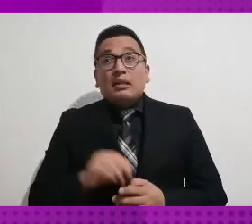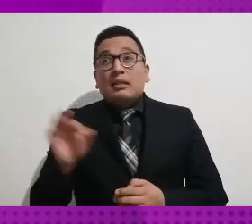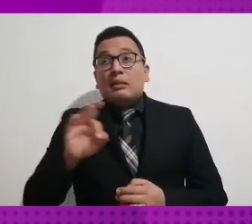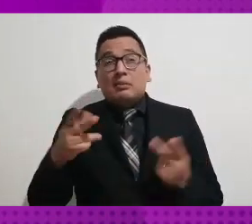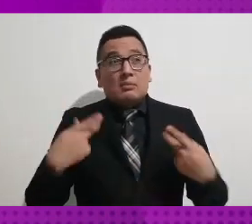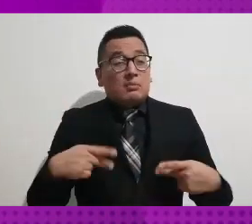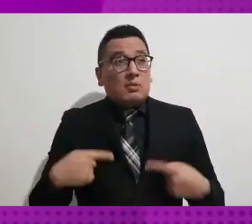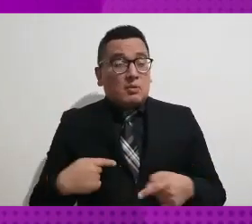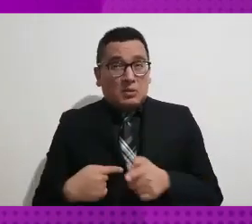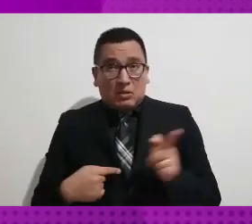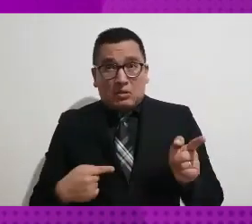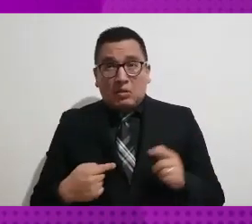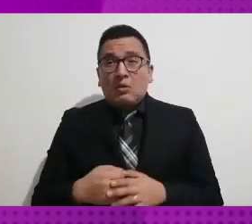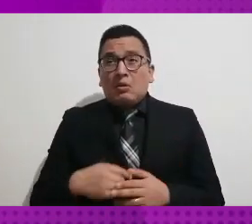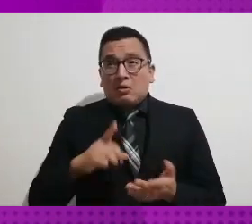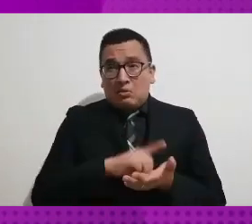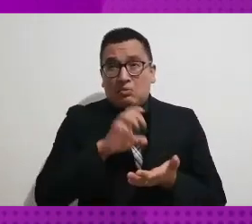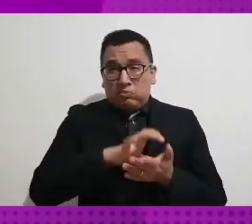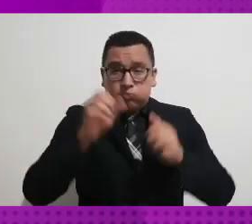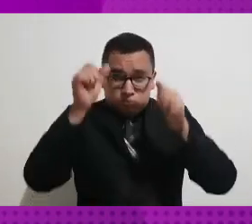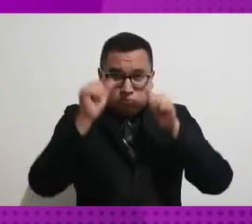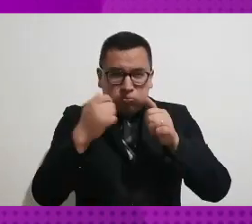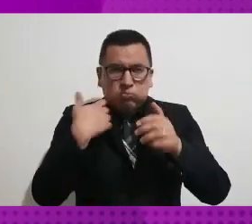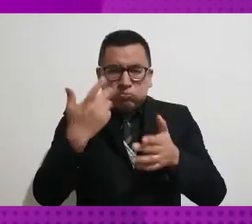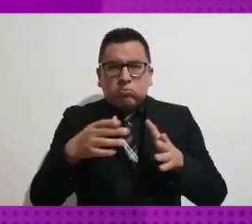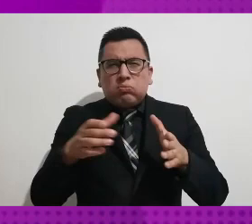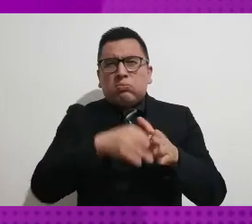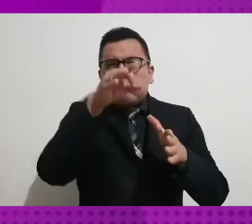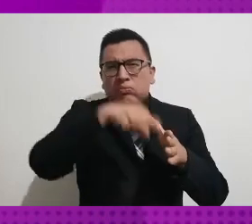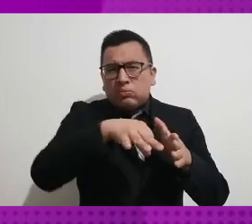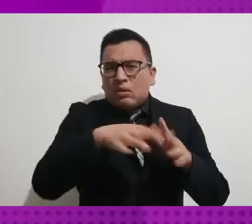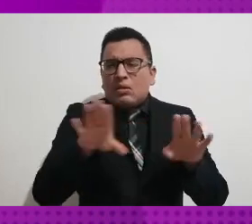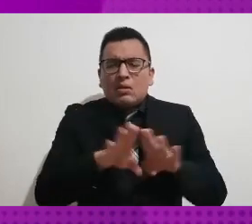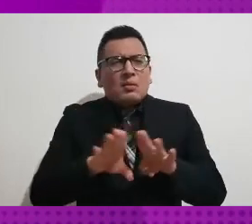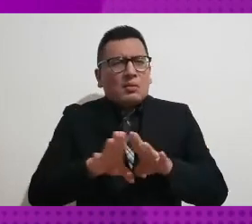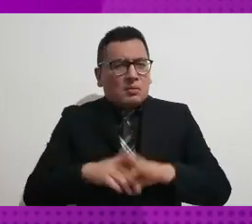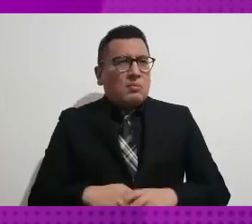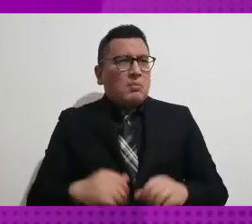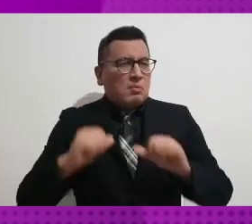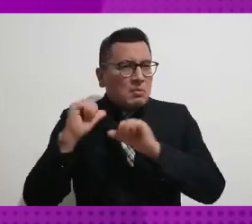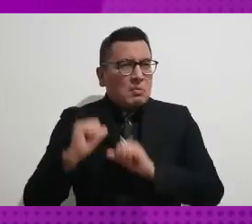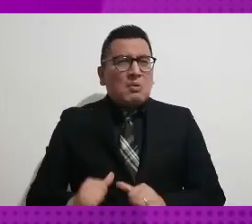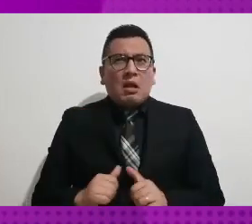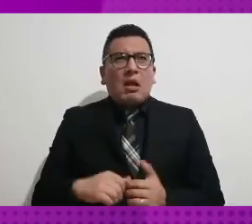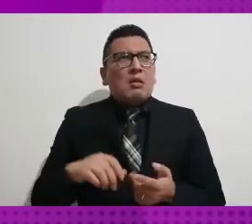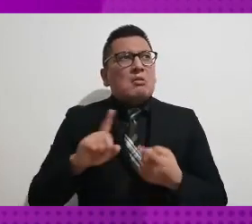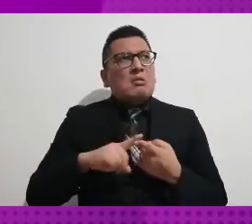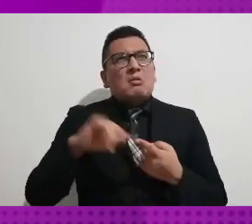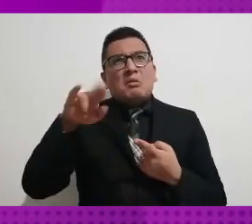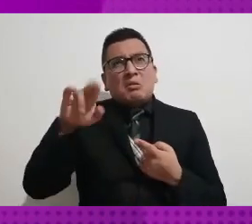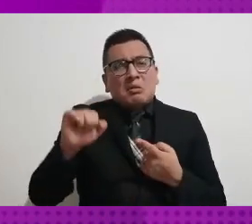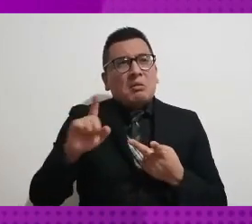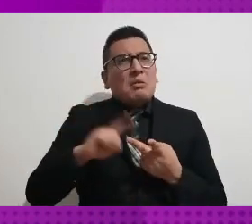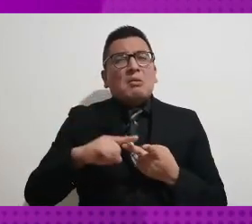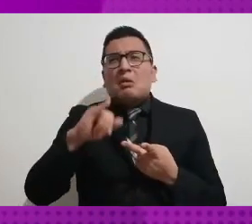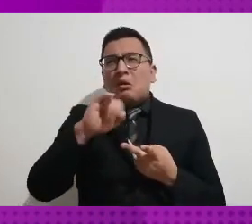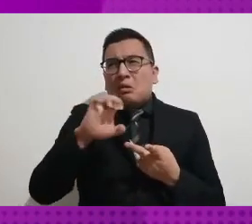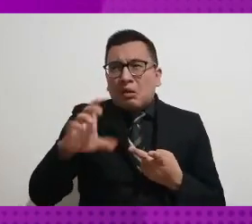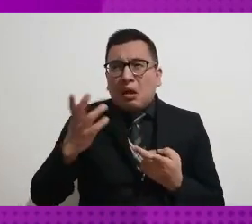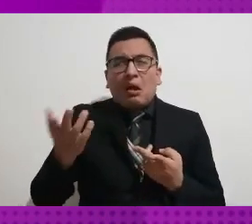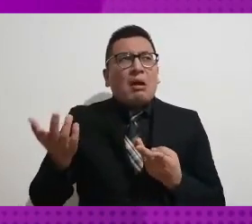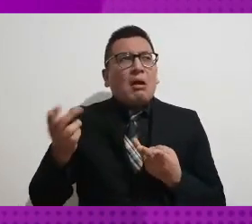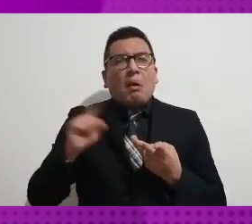tienen discapacidad visual que acuden? ¿Y cómo ha sido recibido eso en las autoridades? Dígase INE, YEC, partidos políticos.